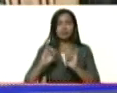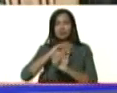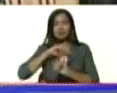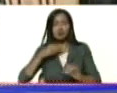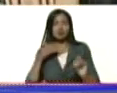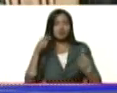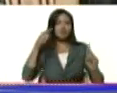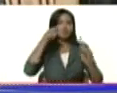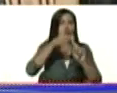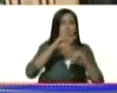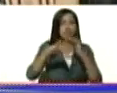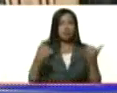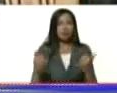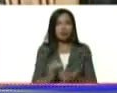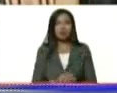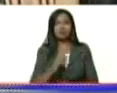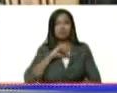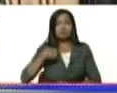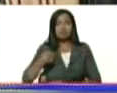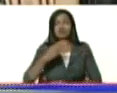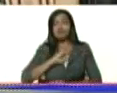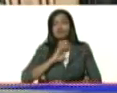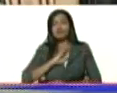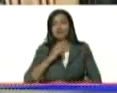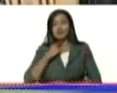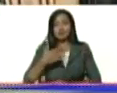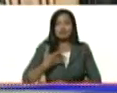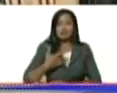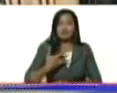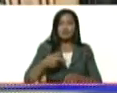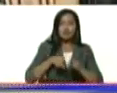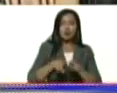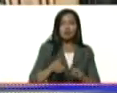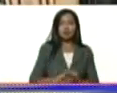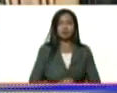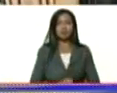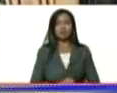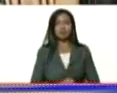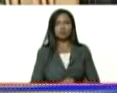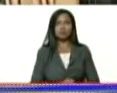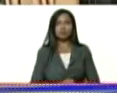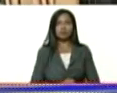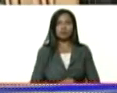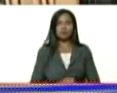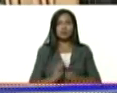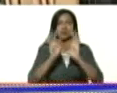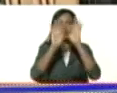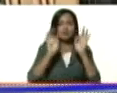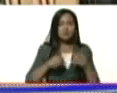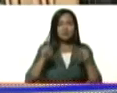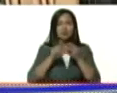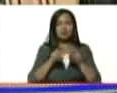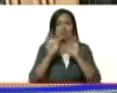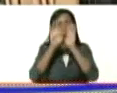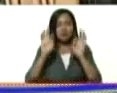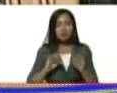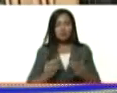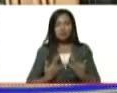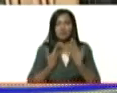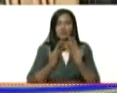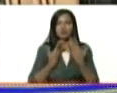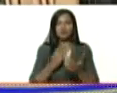norte. Por eso para mí es un motivo de